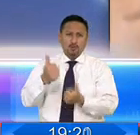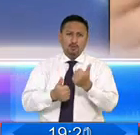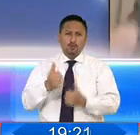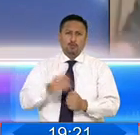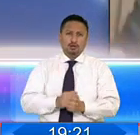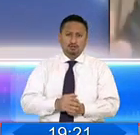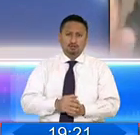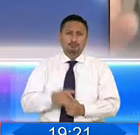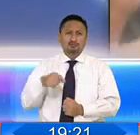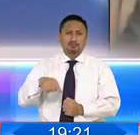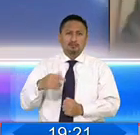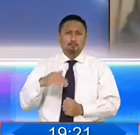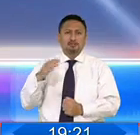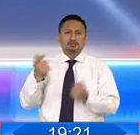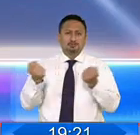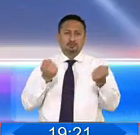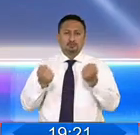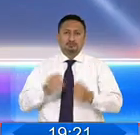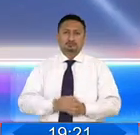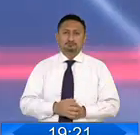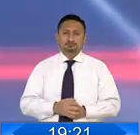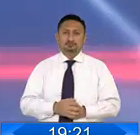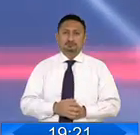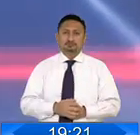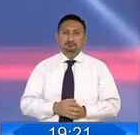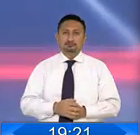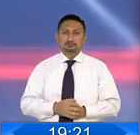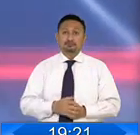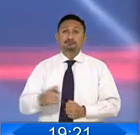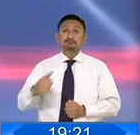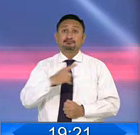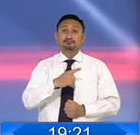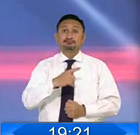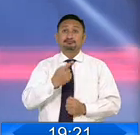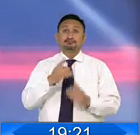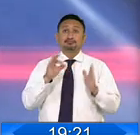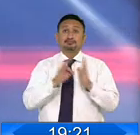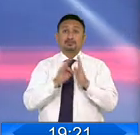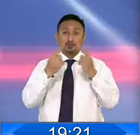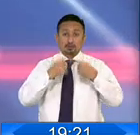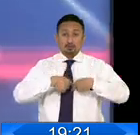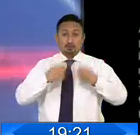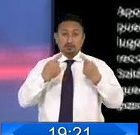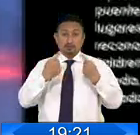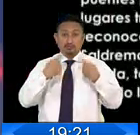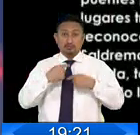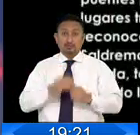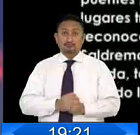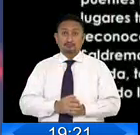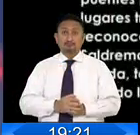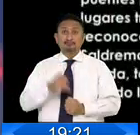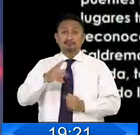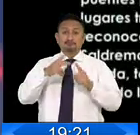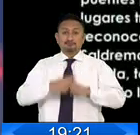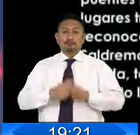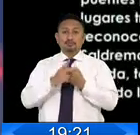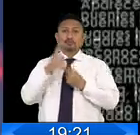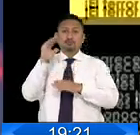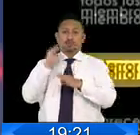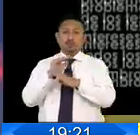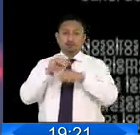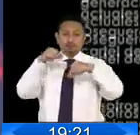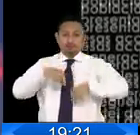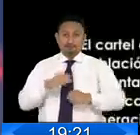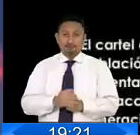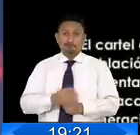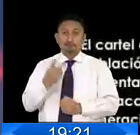ya más control. En las últimas horas circuló este volante a través de las redes sociales donde se anuncia que el terror ha comenzado en Ecuador, con